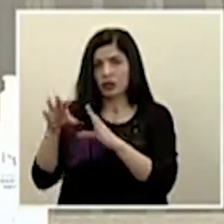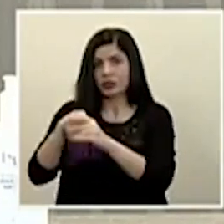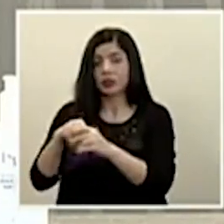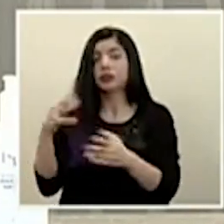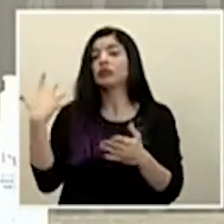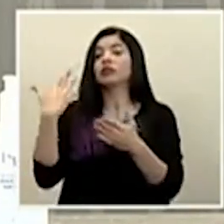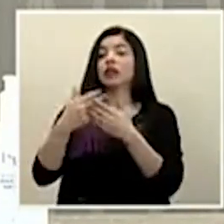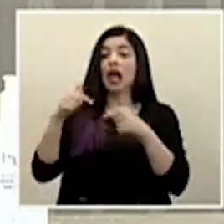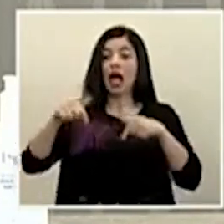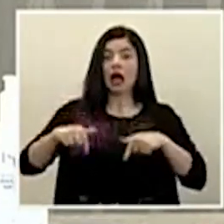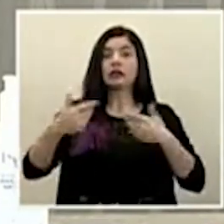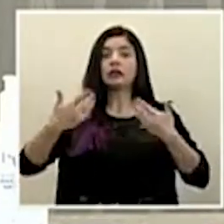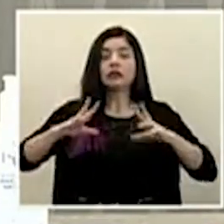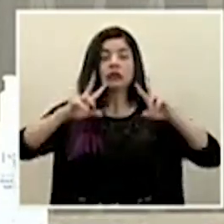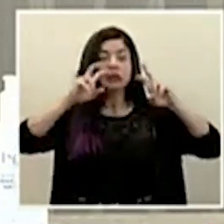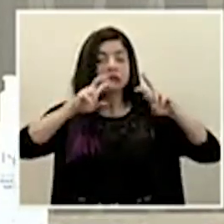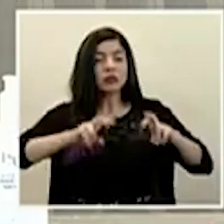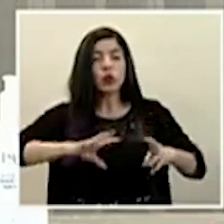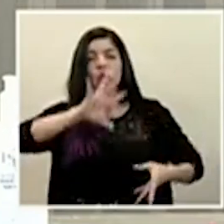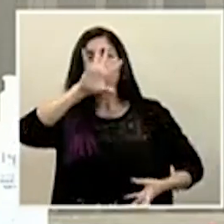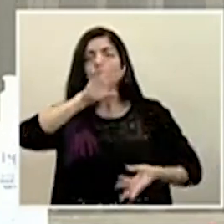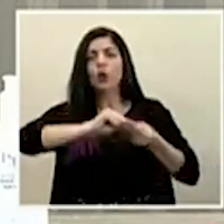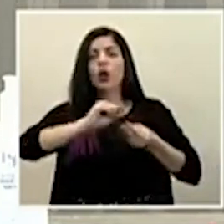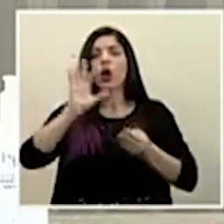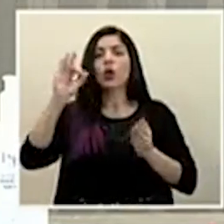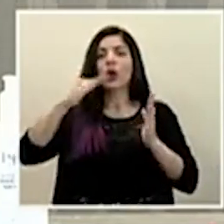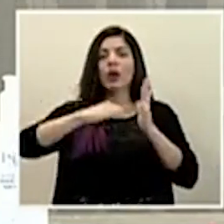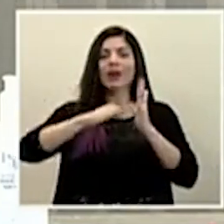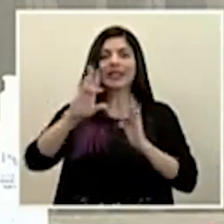día de hoy se han procesado un total de